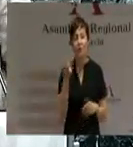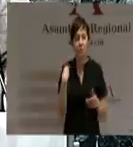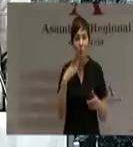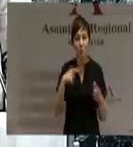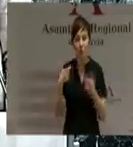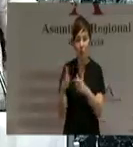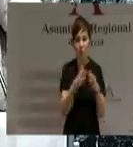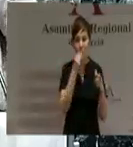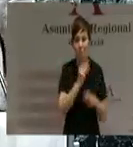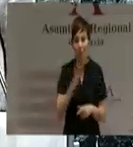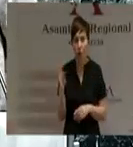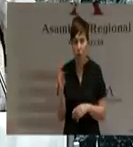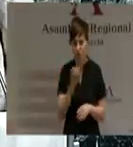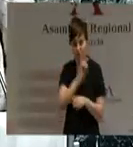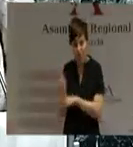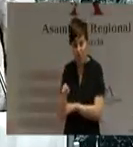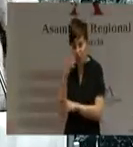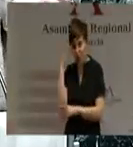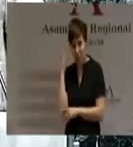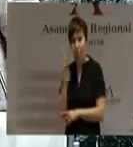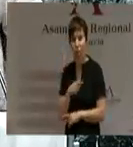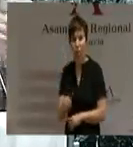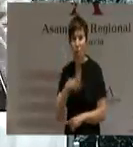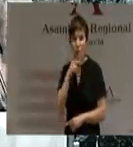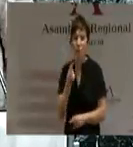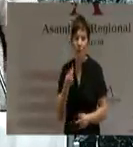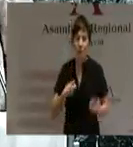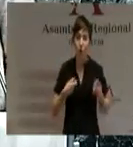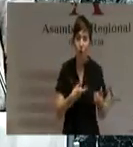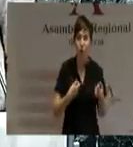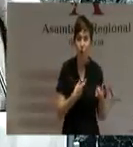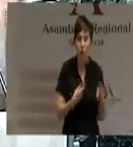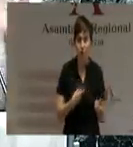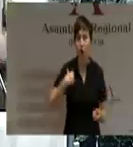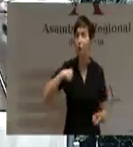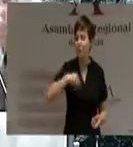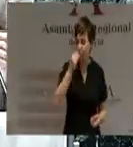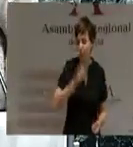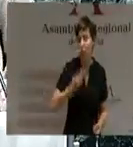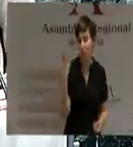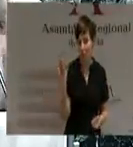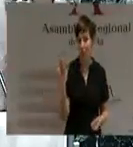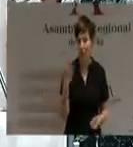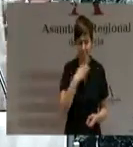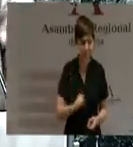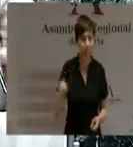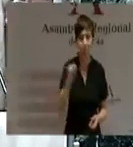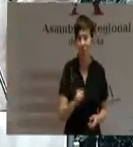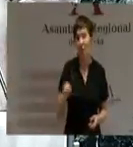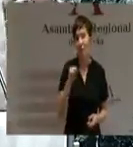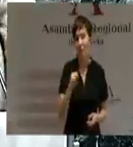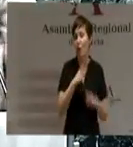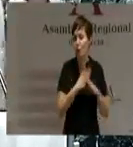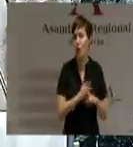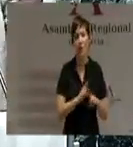solo faltaba, con el dinero que nos hemos gastado, que es un buen hospital, no tengo ninguna duda, un hospital magnífico, insuficiente para